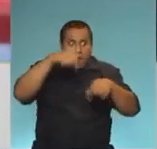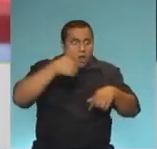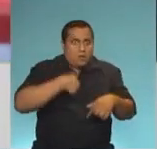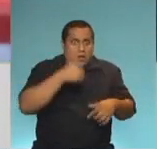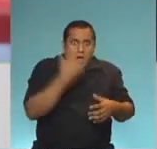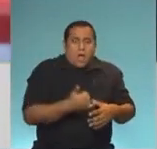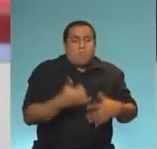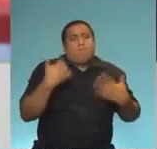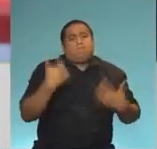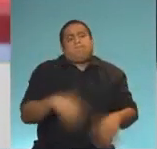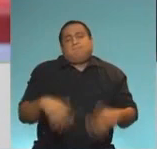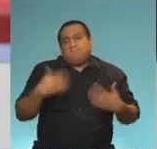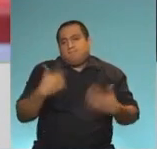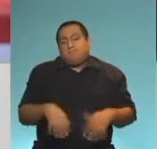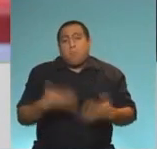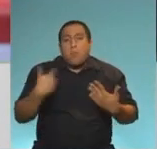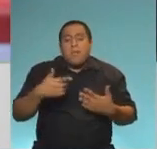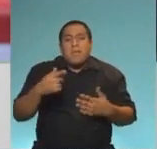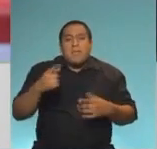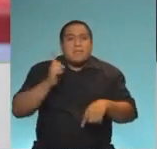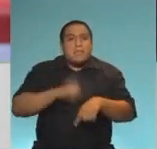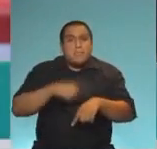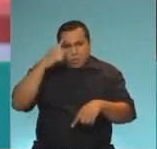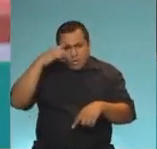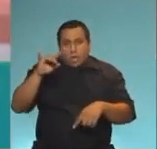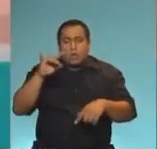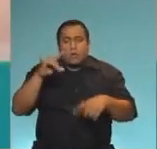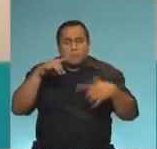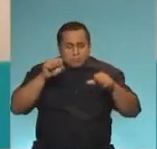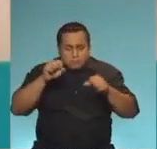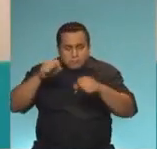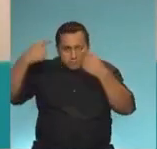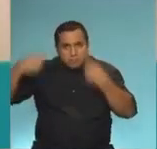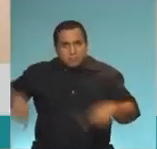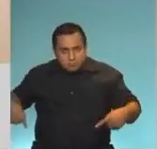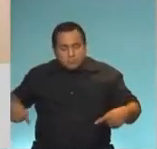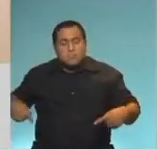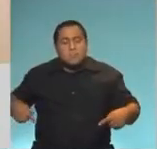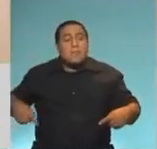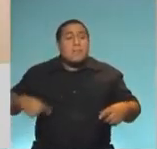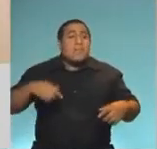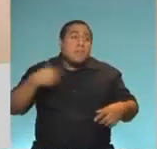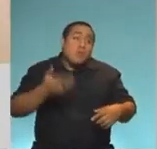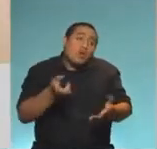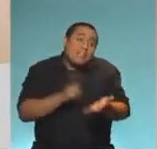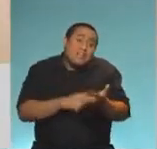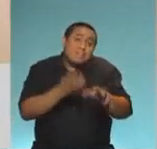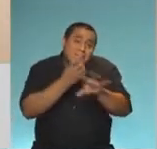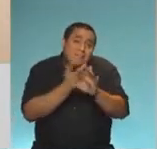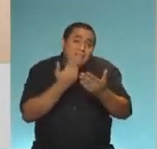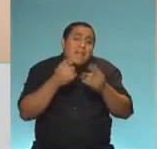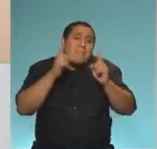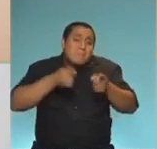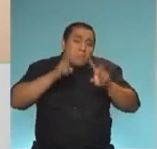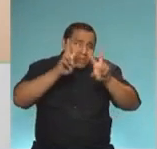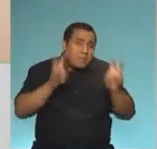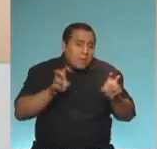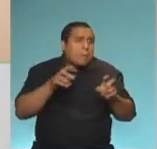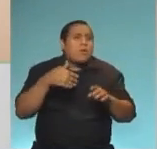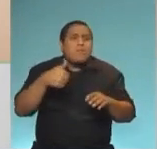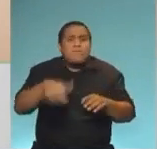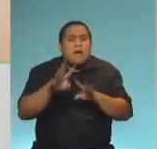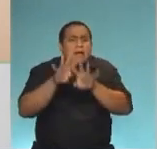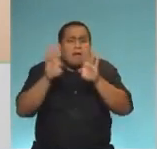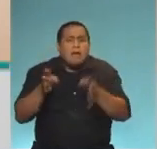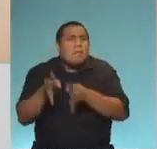Te comprometo, si querés, para que sigamos charlando de este tema, porque es muy importante que vayamos entendiendo cuando se ponga en marcha esta máquina,